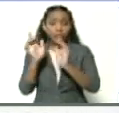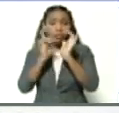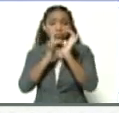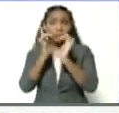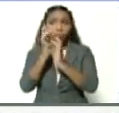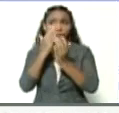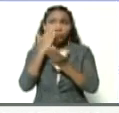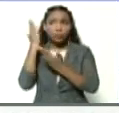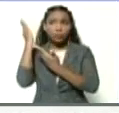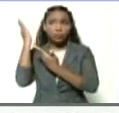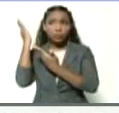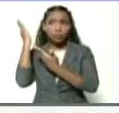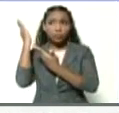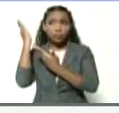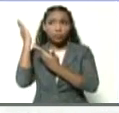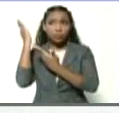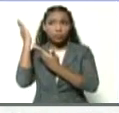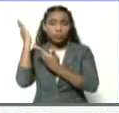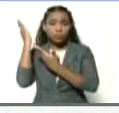Pablo,